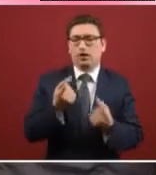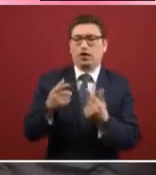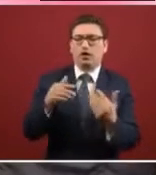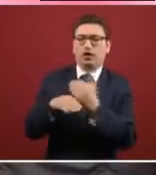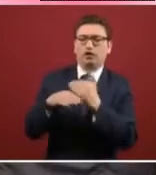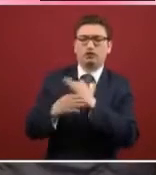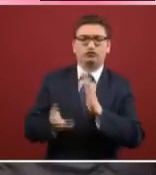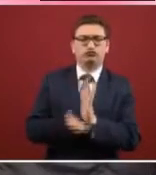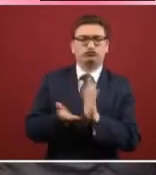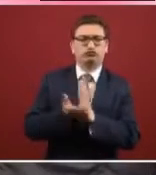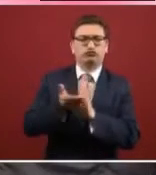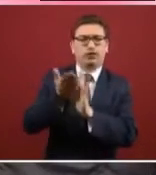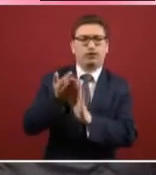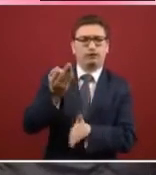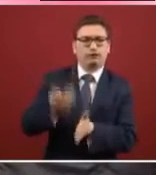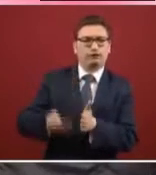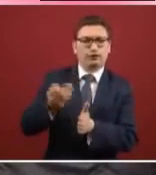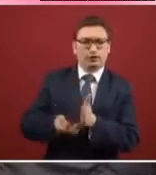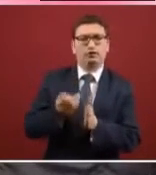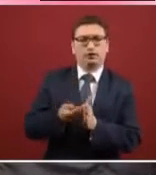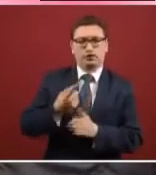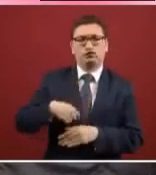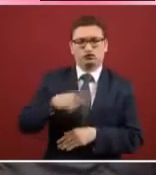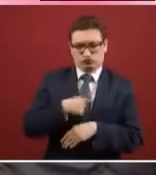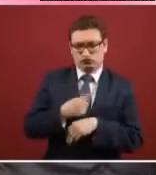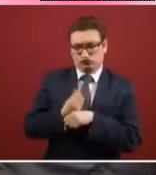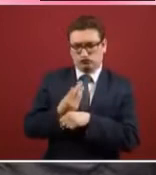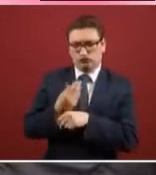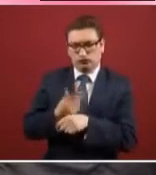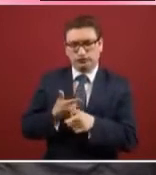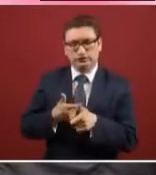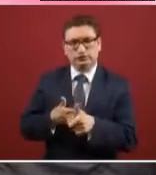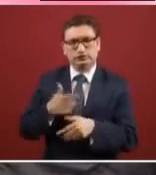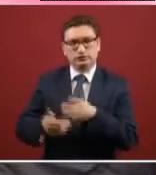pendientes. So we're trying to finish the pending